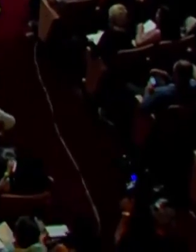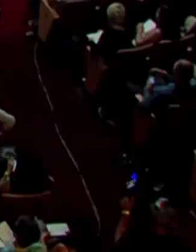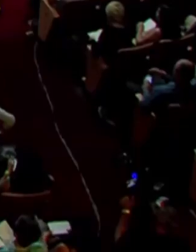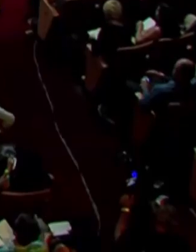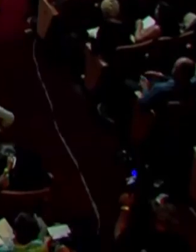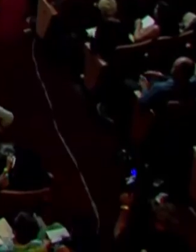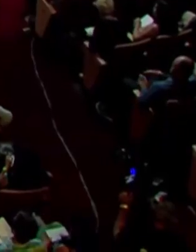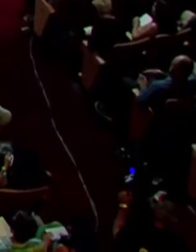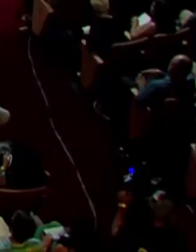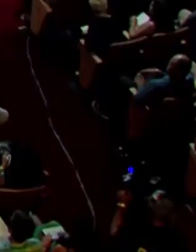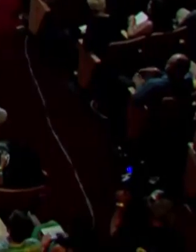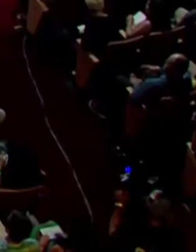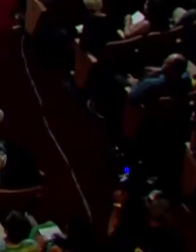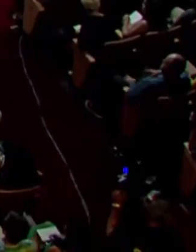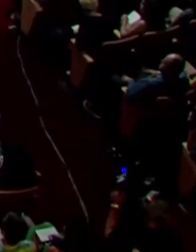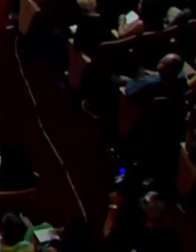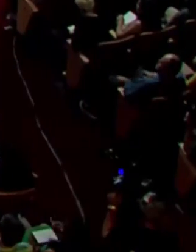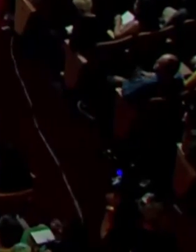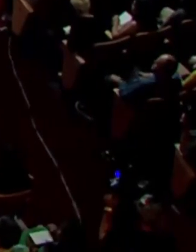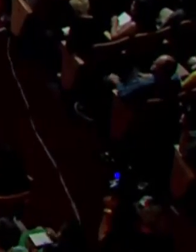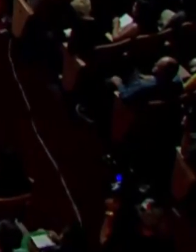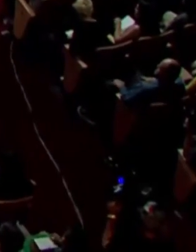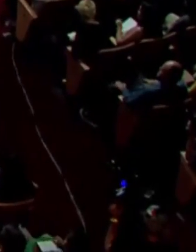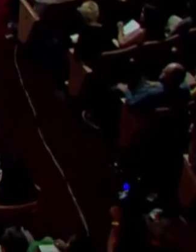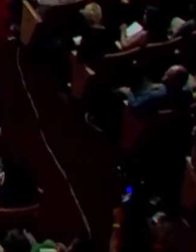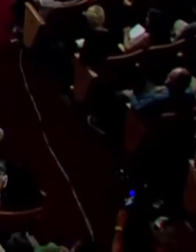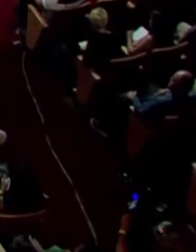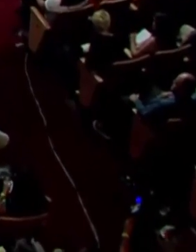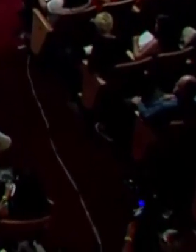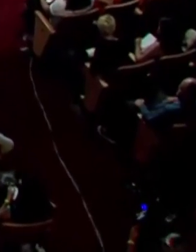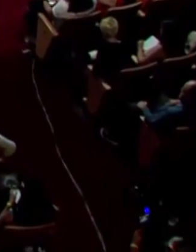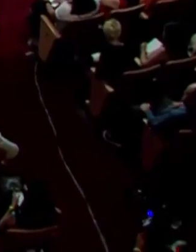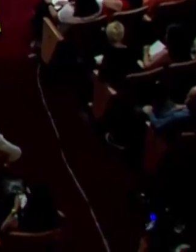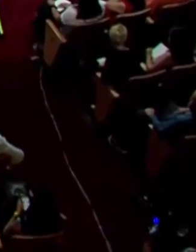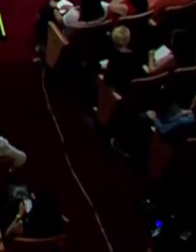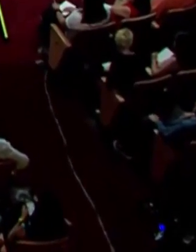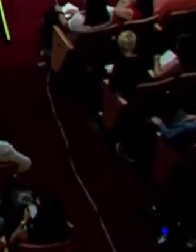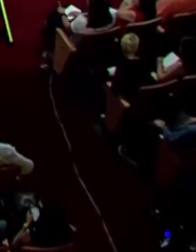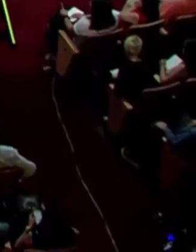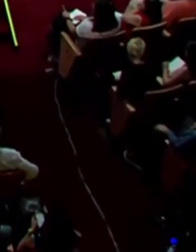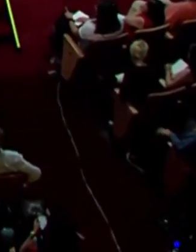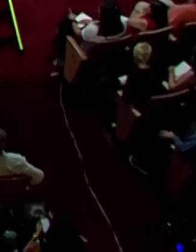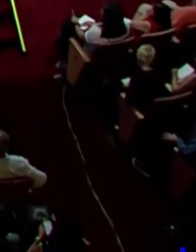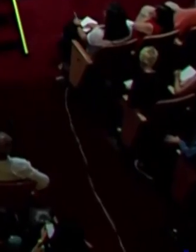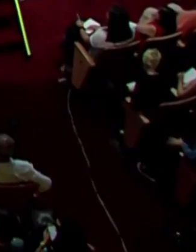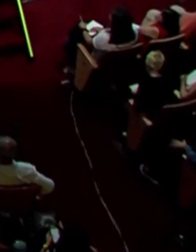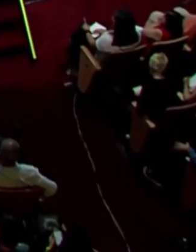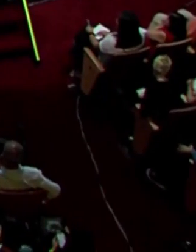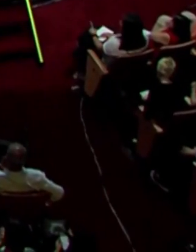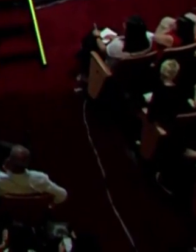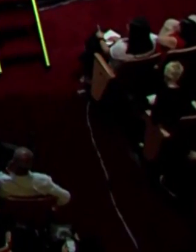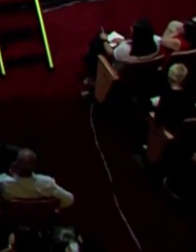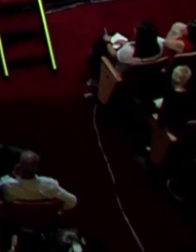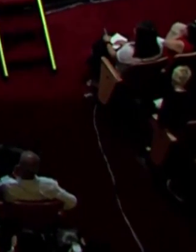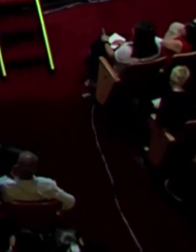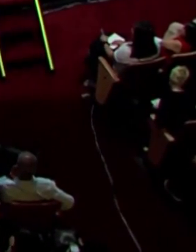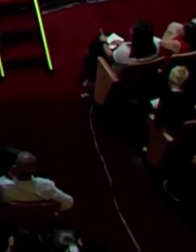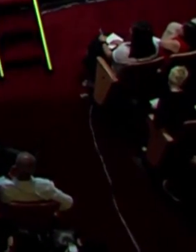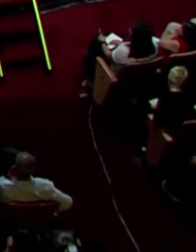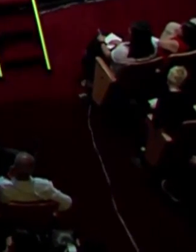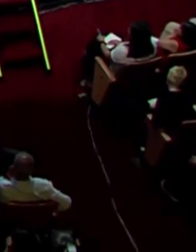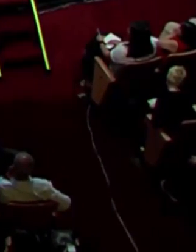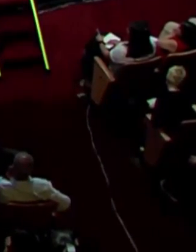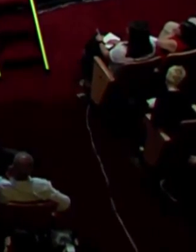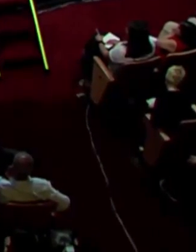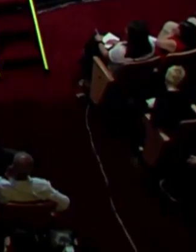mapuche, la historiografía mapuche, nace, a mi juicio, en tres corrientes. Una bebe de la historia social, por supuesto, de la historia fronteriza, ¿no? De